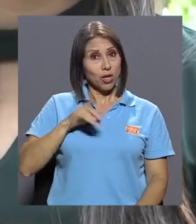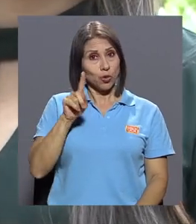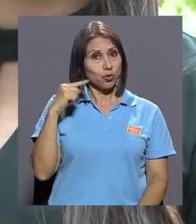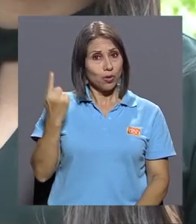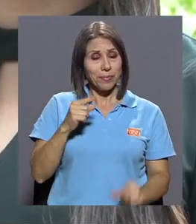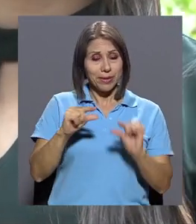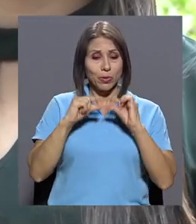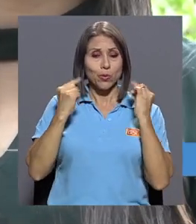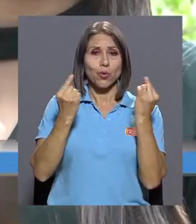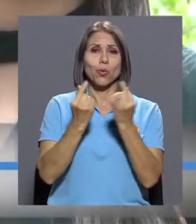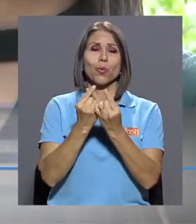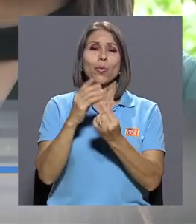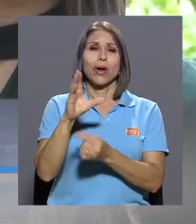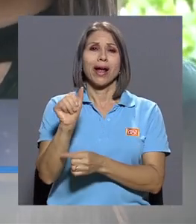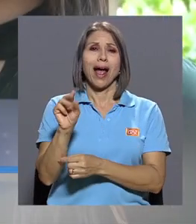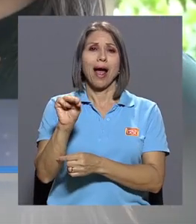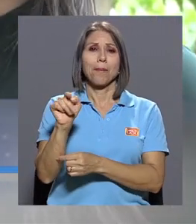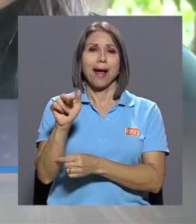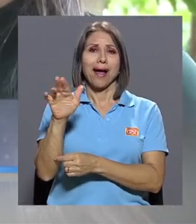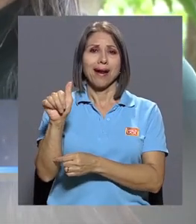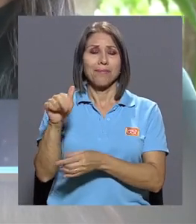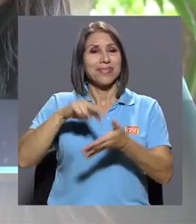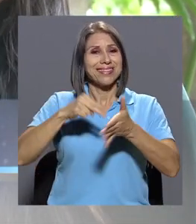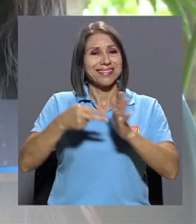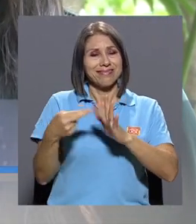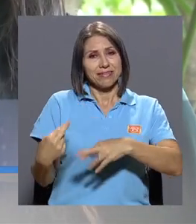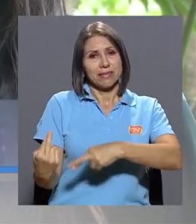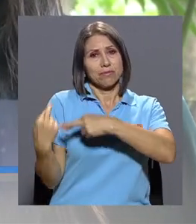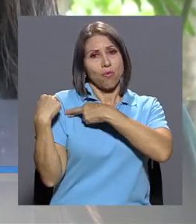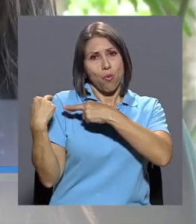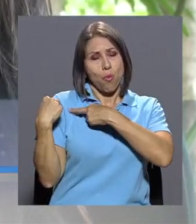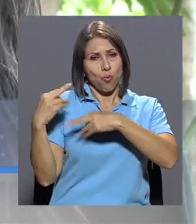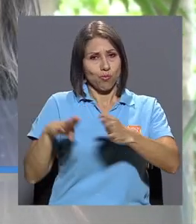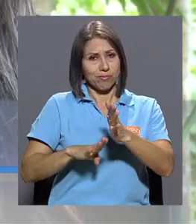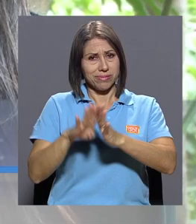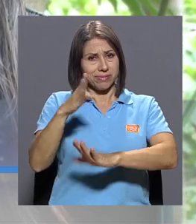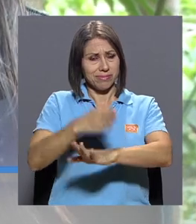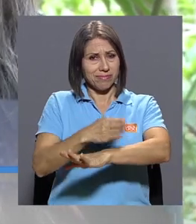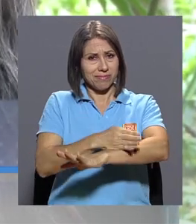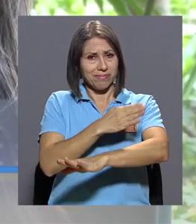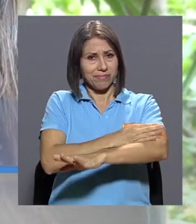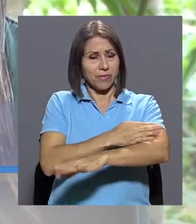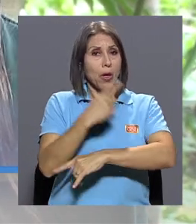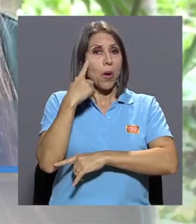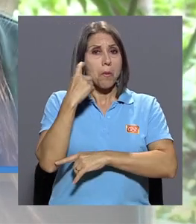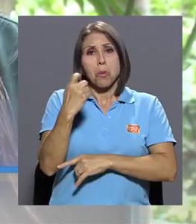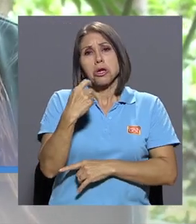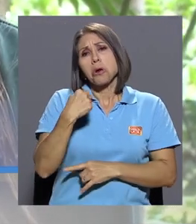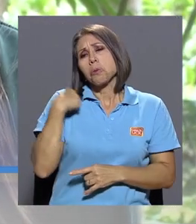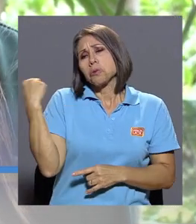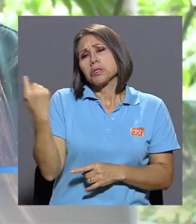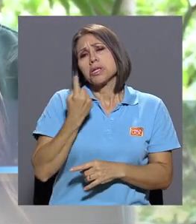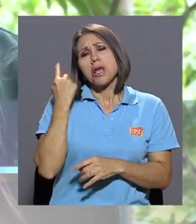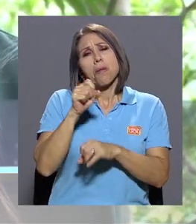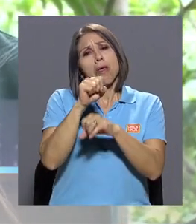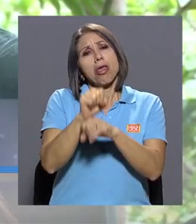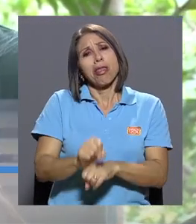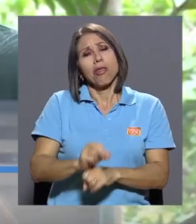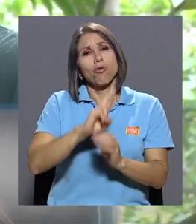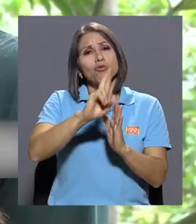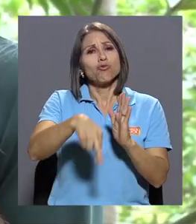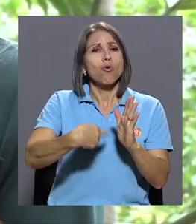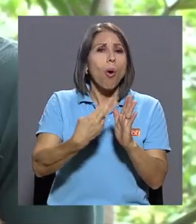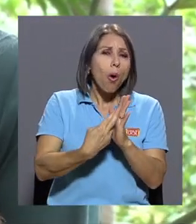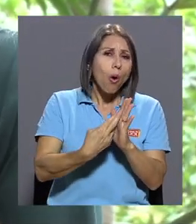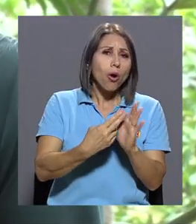cámara, es una responsabilidad, un crecimiento, ya que uno se sale como del rol que generalmente hace al